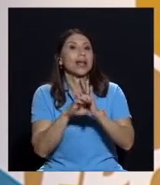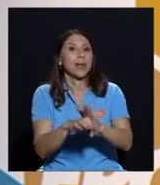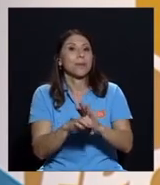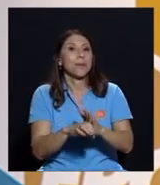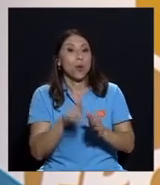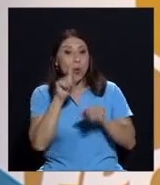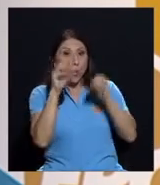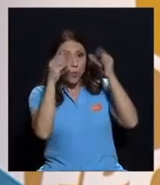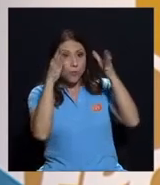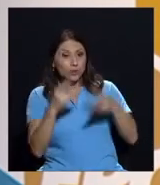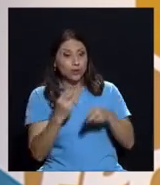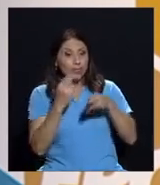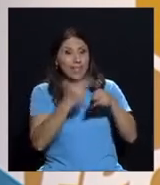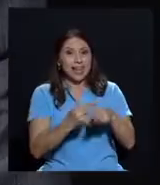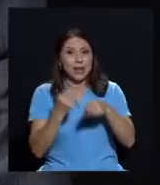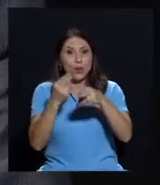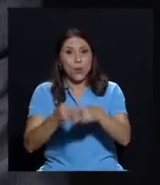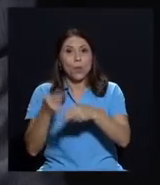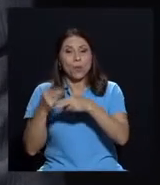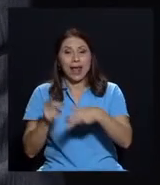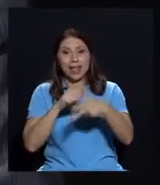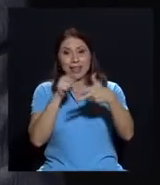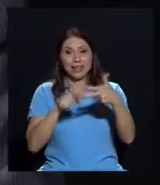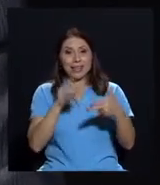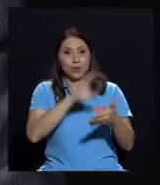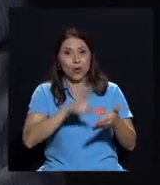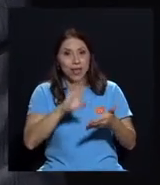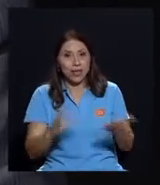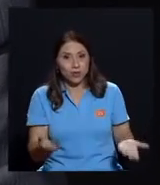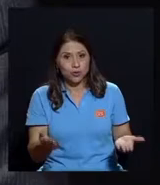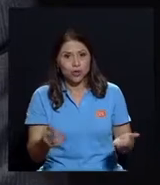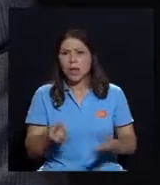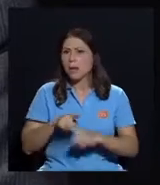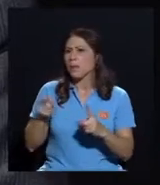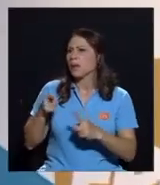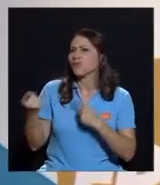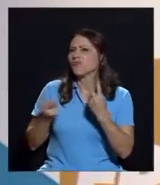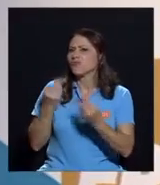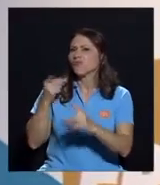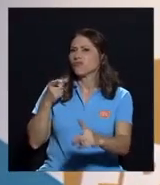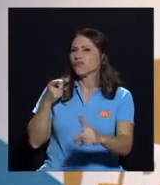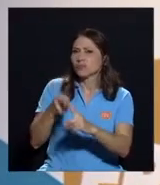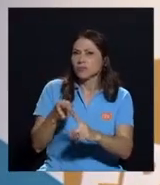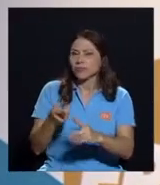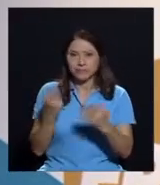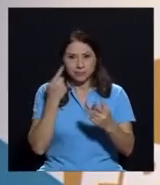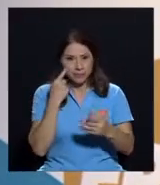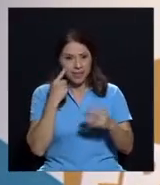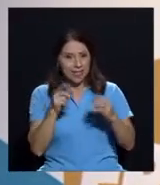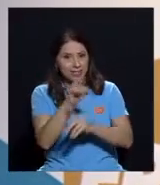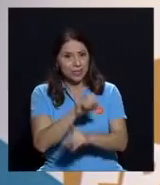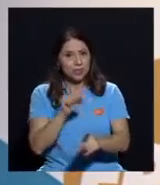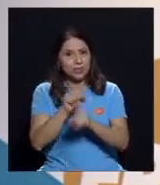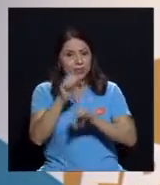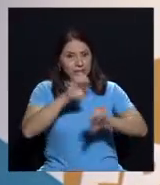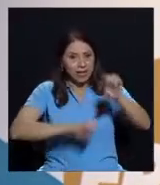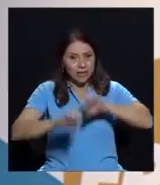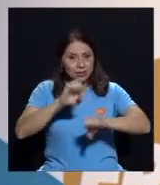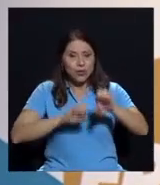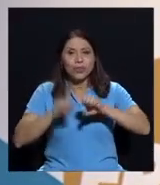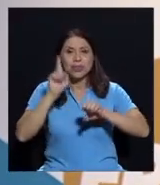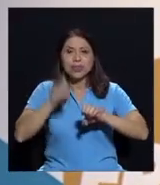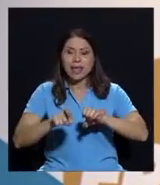colegios pero hacia dónde va se llama se valora voy al tema de que de que la situación de la evaluación tiene que darse en la